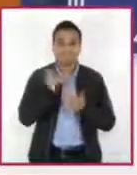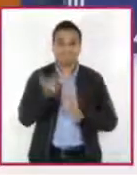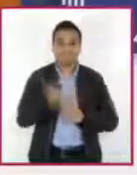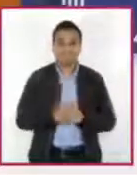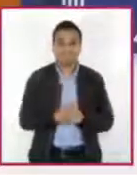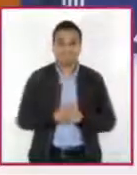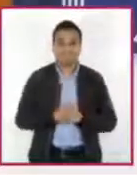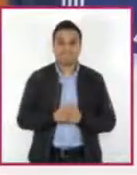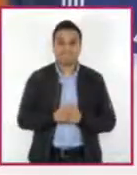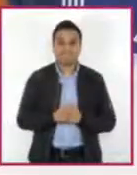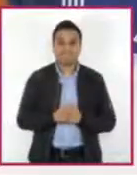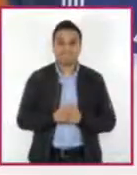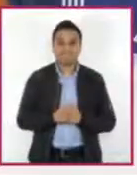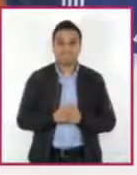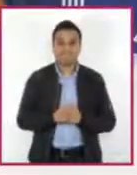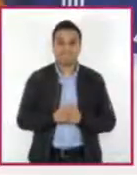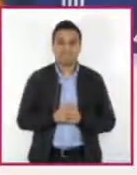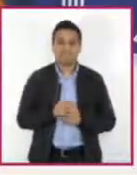Gracias. No me vuelvo a equivocar, maestra. Tú, uno y yo.